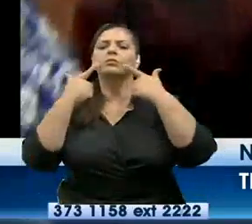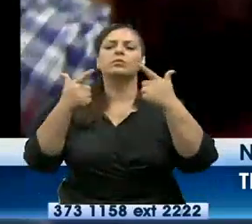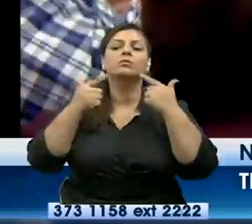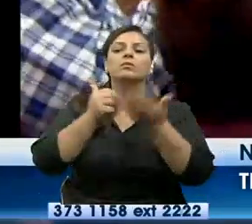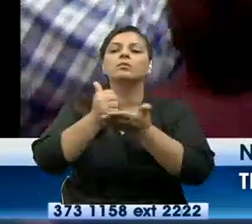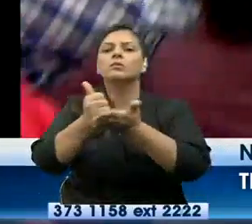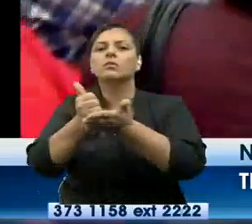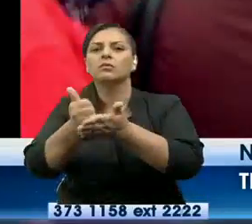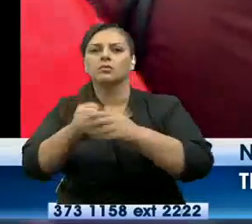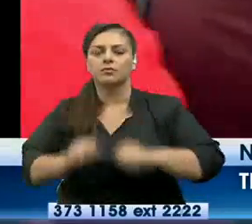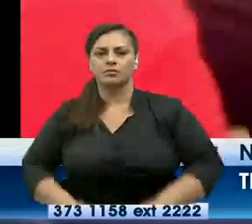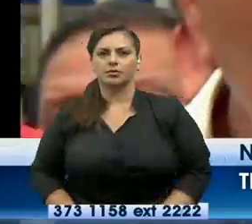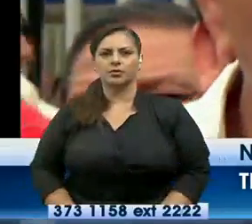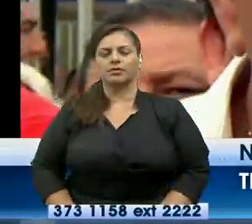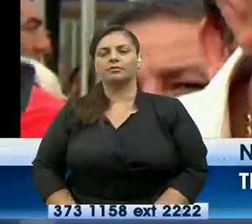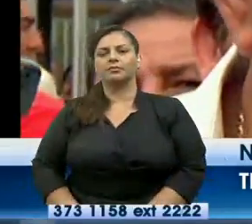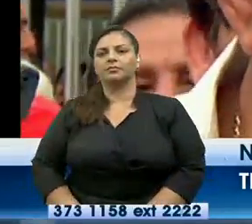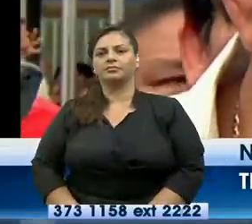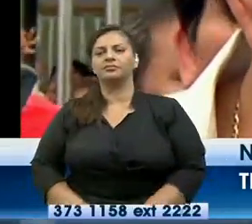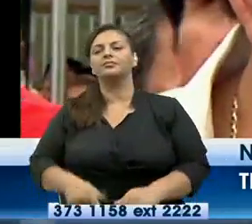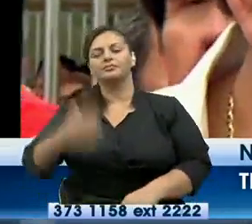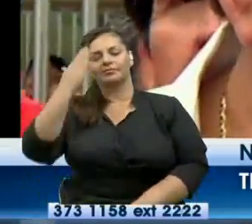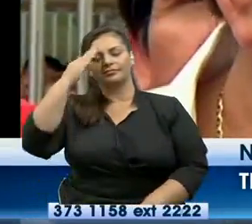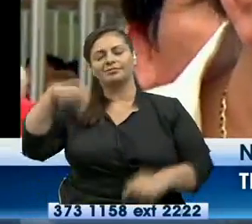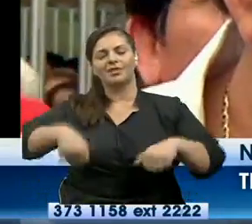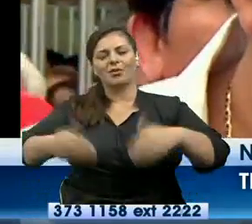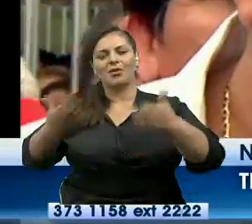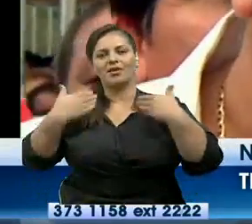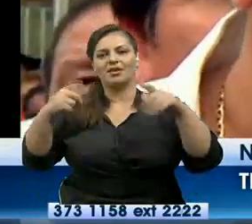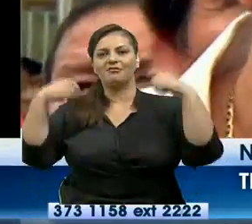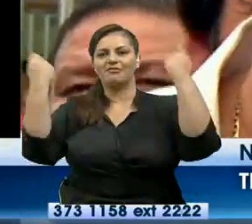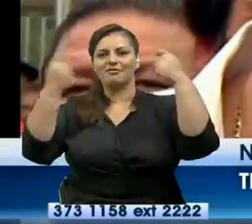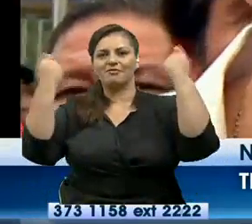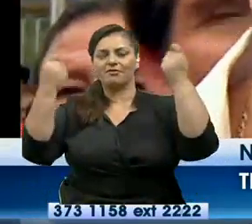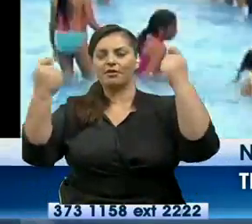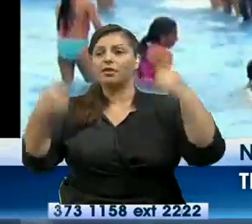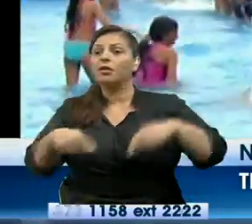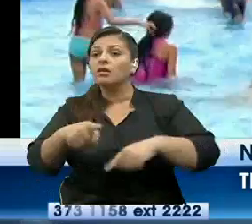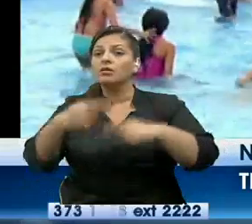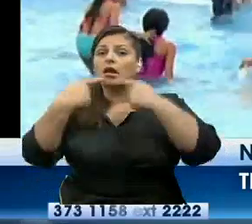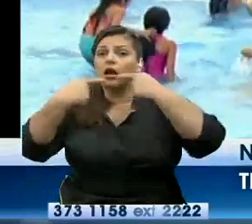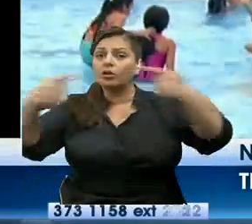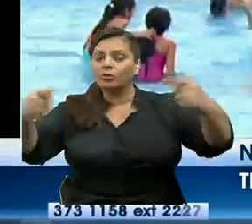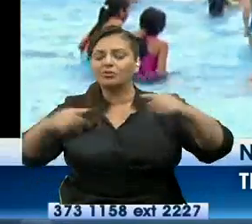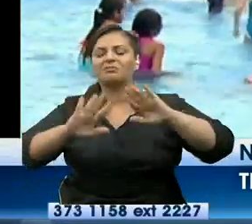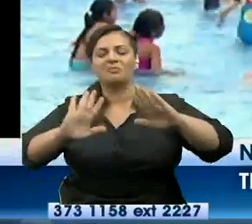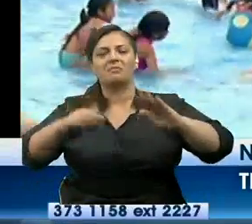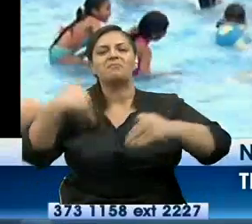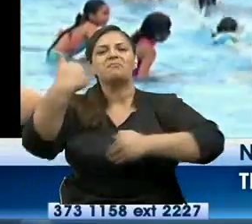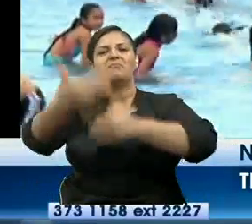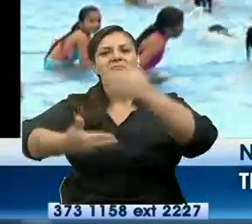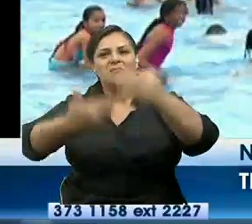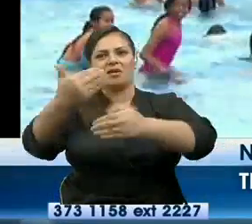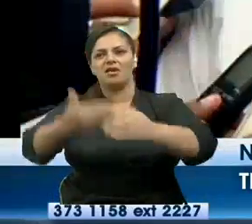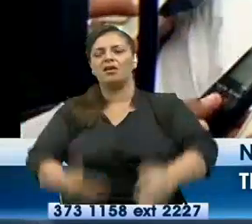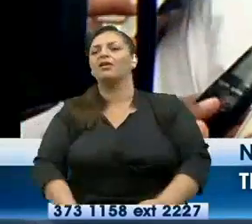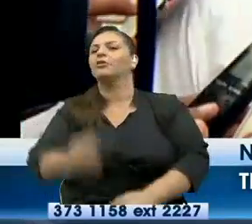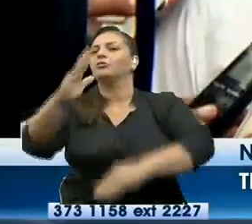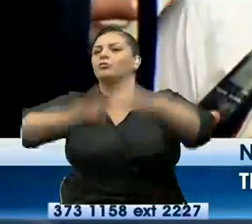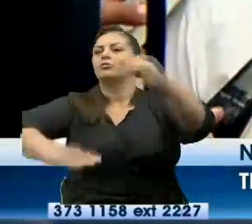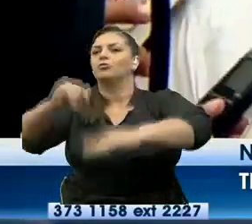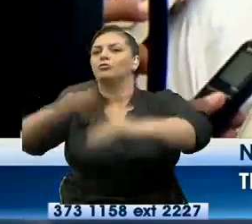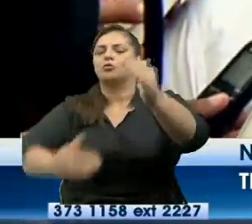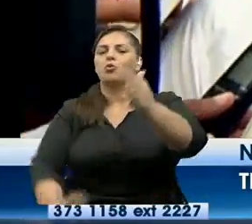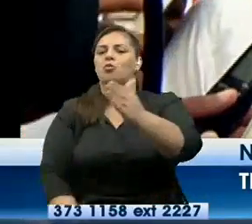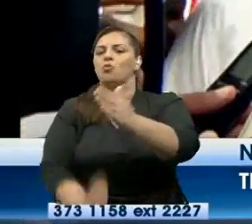de las fiestas de fundación. En sus declaraciones, ofreció que construirá otro espacio similar en el noroeste de la urbe. Son cosas